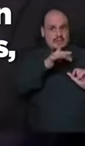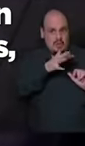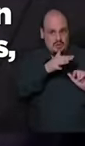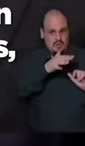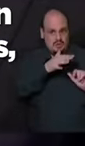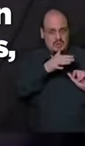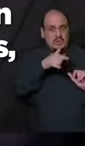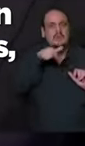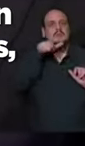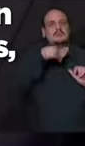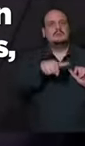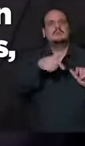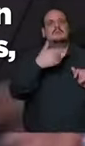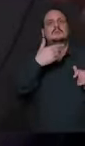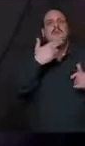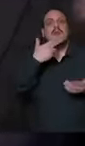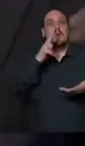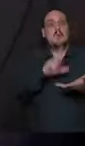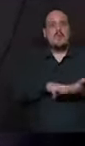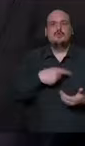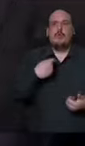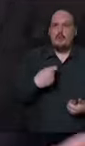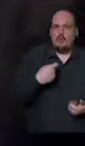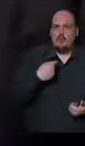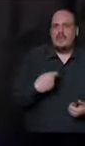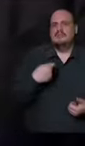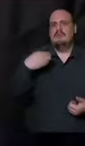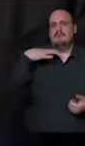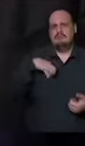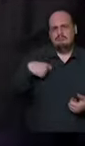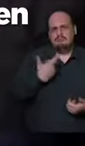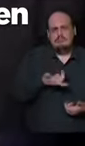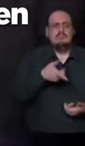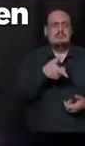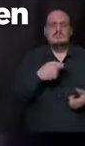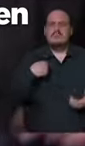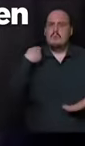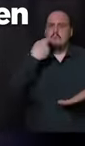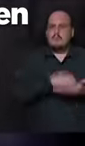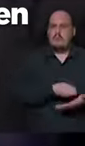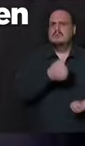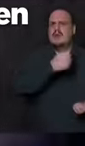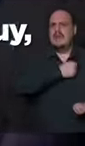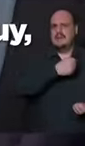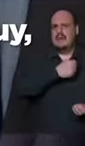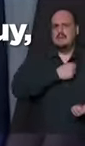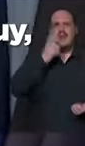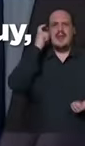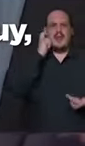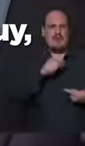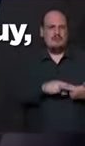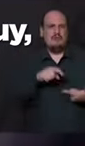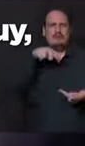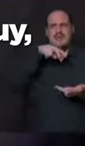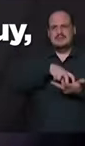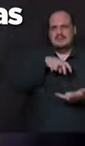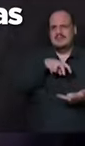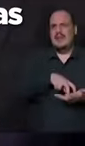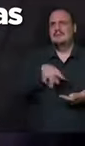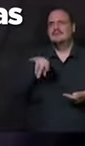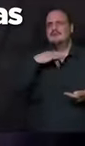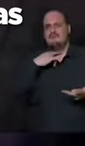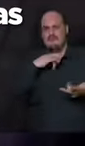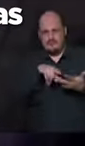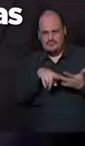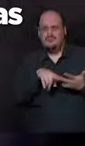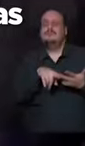que no paguen cargas sociales todos los desarrollos industriales en catamarca en La Rioja en salta en Jujuy En